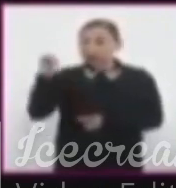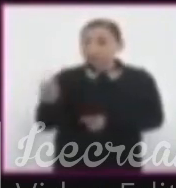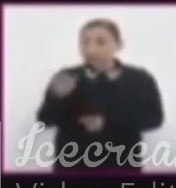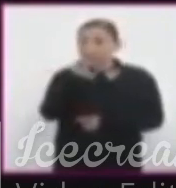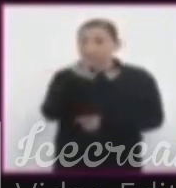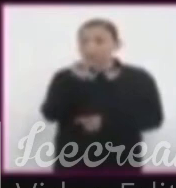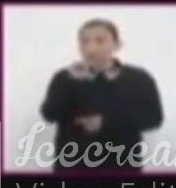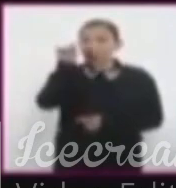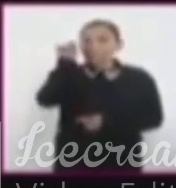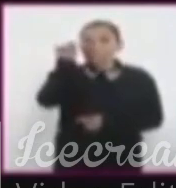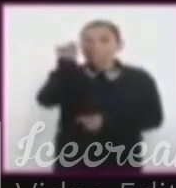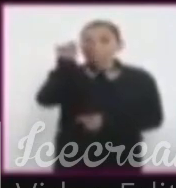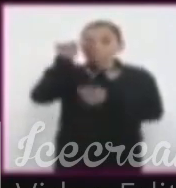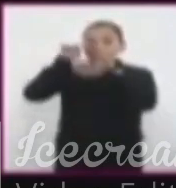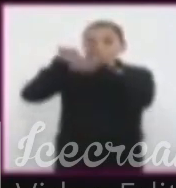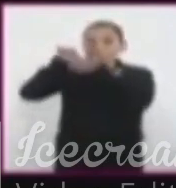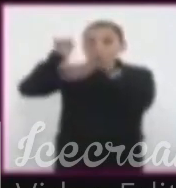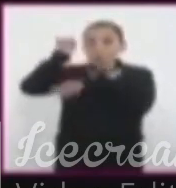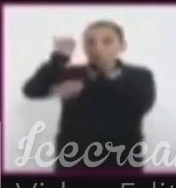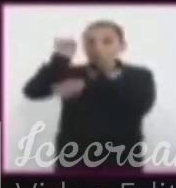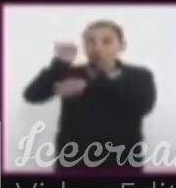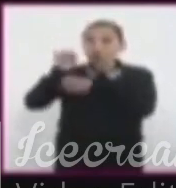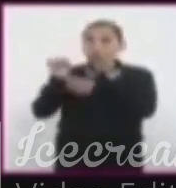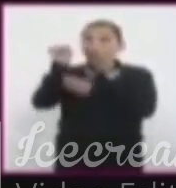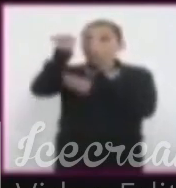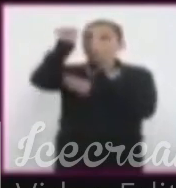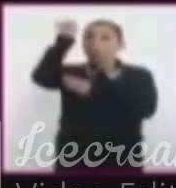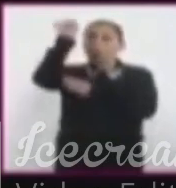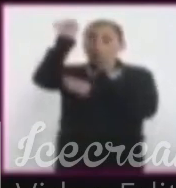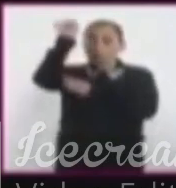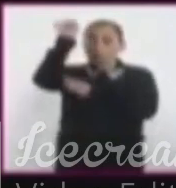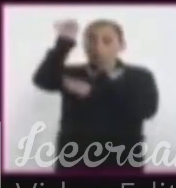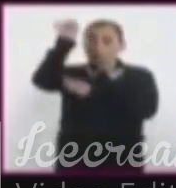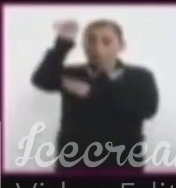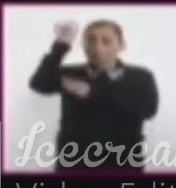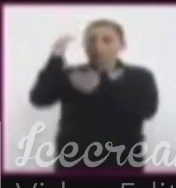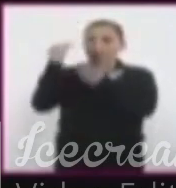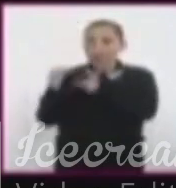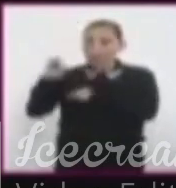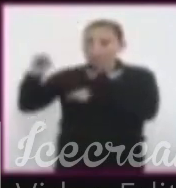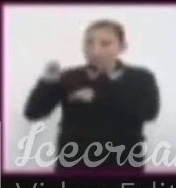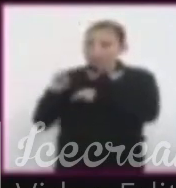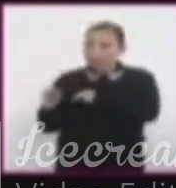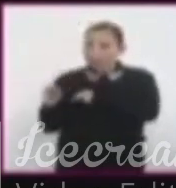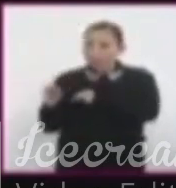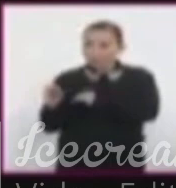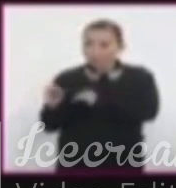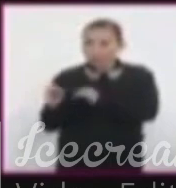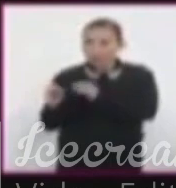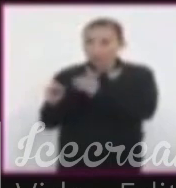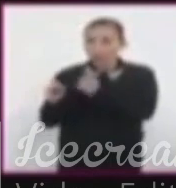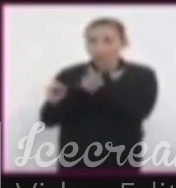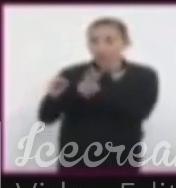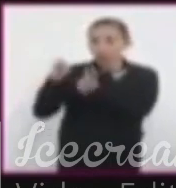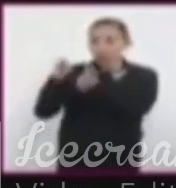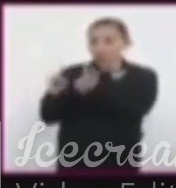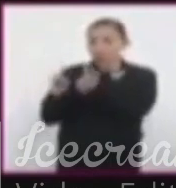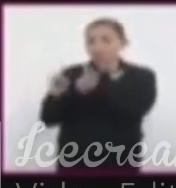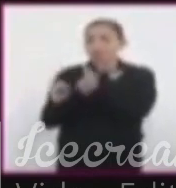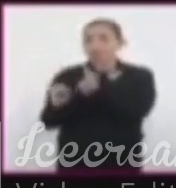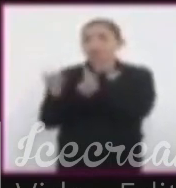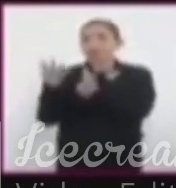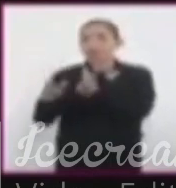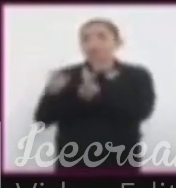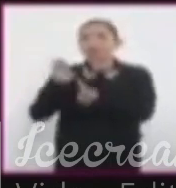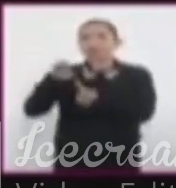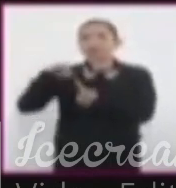punto decimal que tenemos aquí lo subimos y ahora sí, bajamos el 0 y dividimos 10 entre